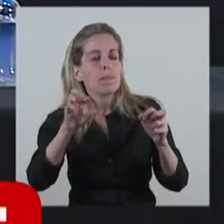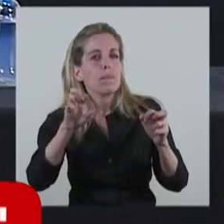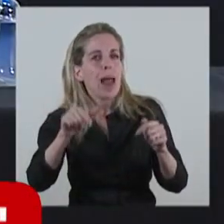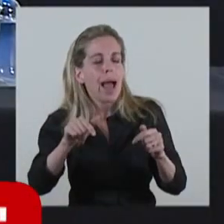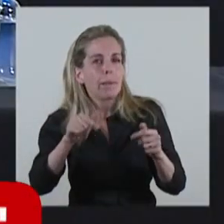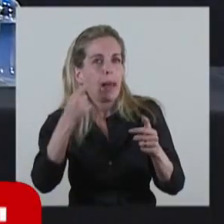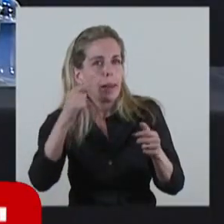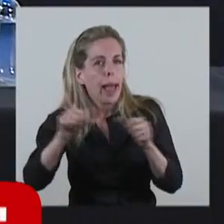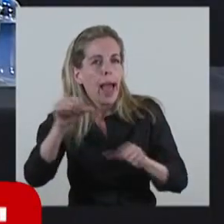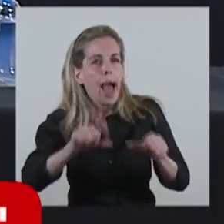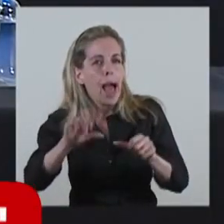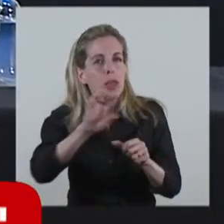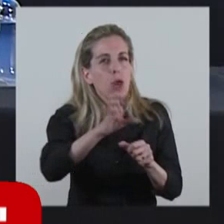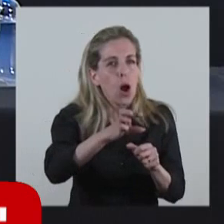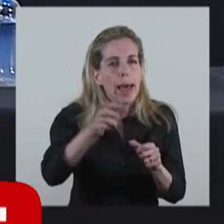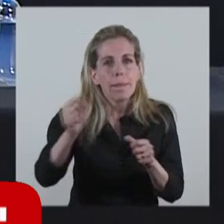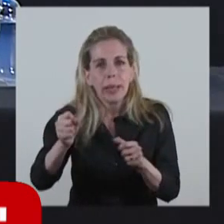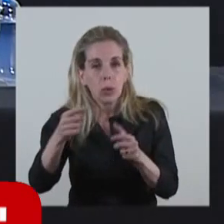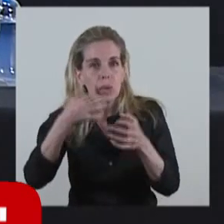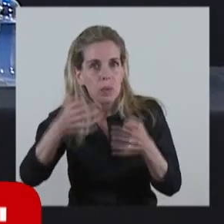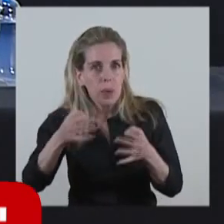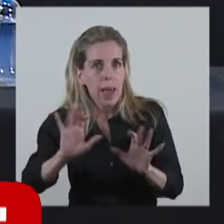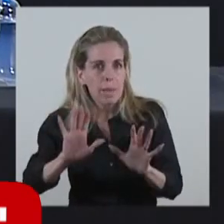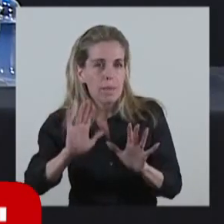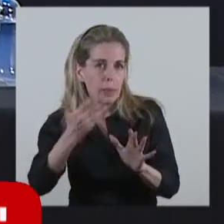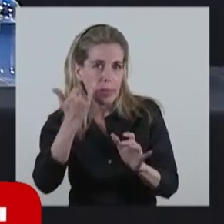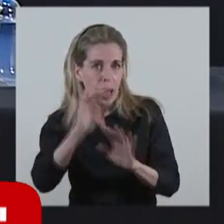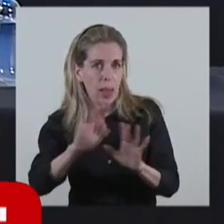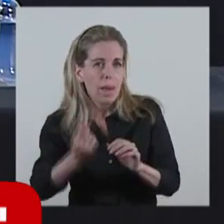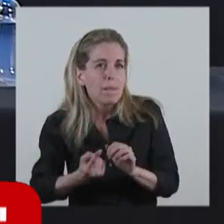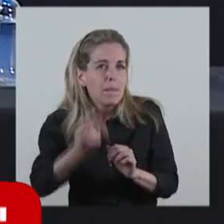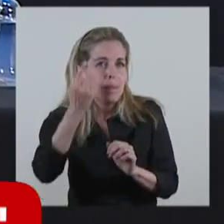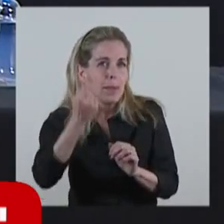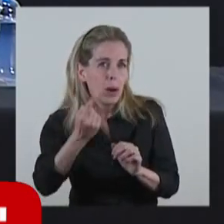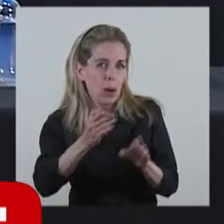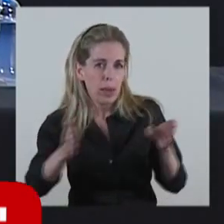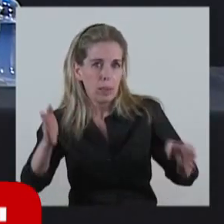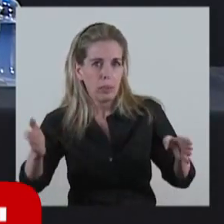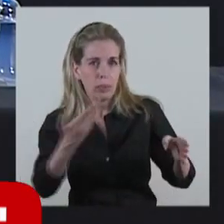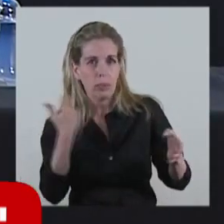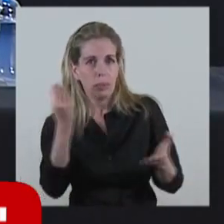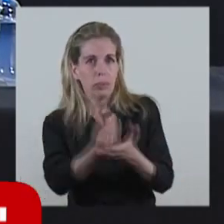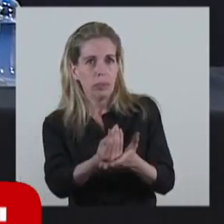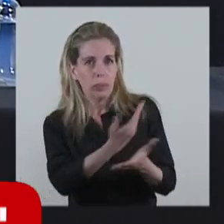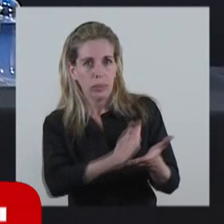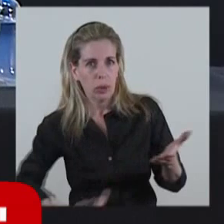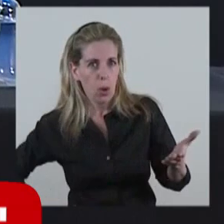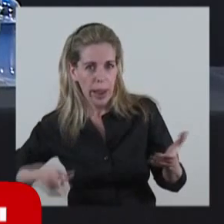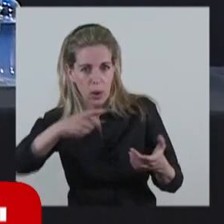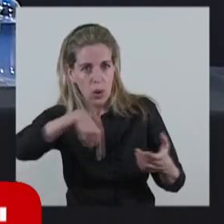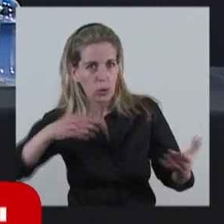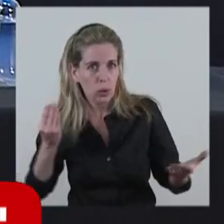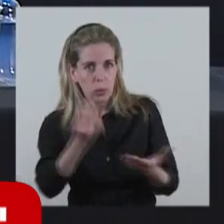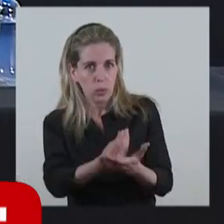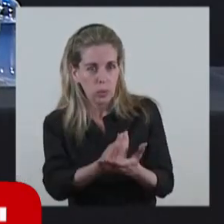de cambio real que hemos planteado desde el inicio de nuestro periodo de gobierno, que además es